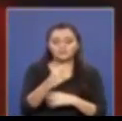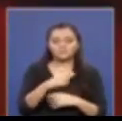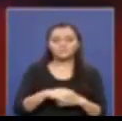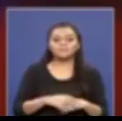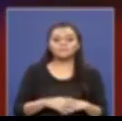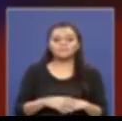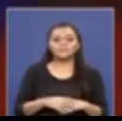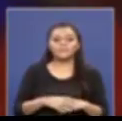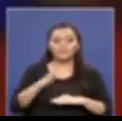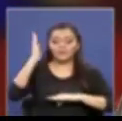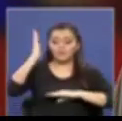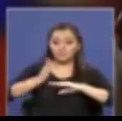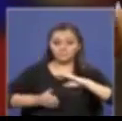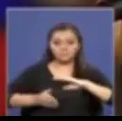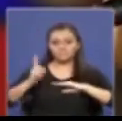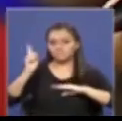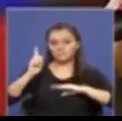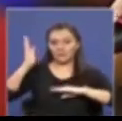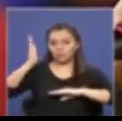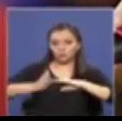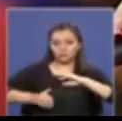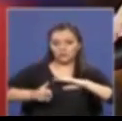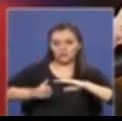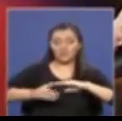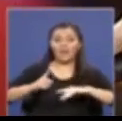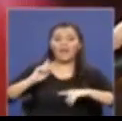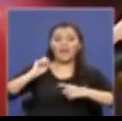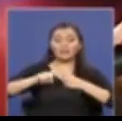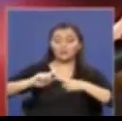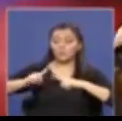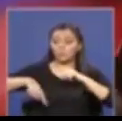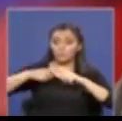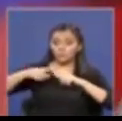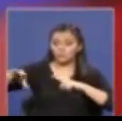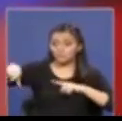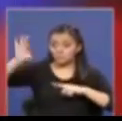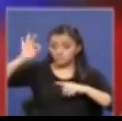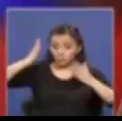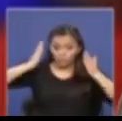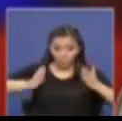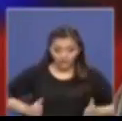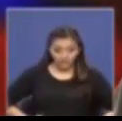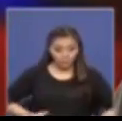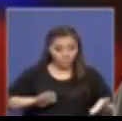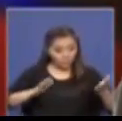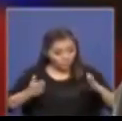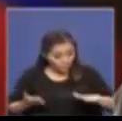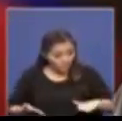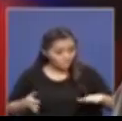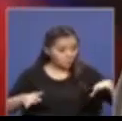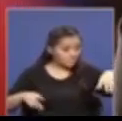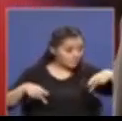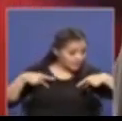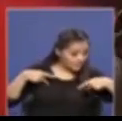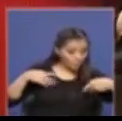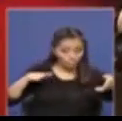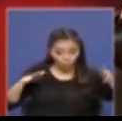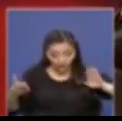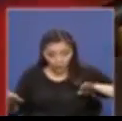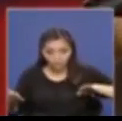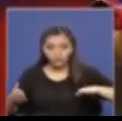dice, estos casos ya son imprescriptibles. Hasta que no aparezca la persona o el cuerpo, hasta que no se resuelva el caso, no se lo puede